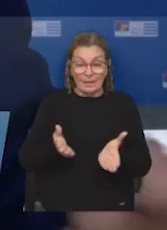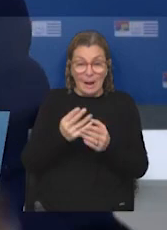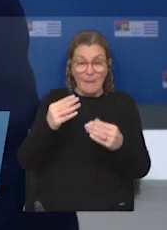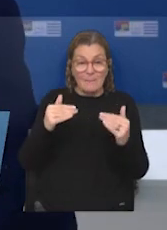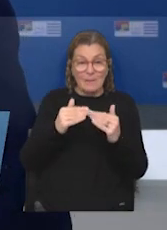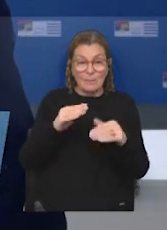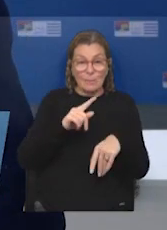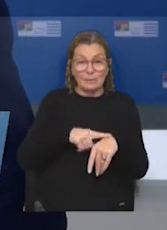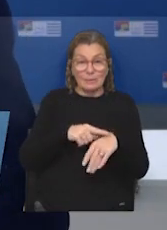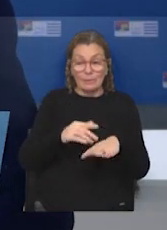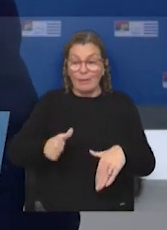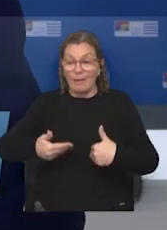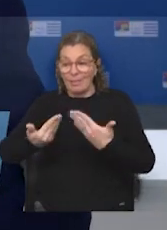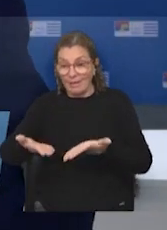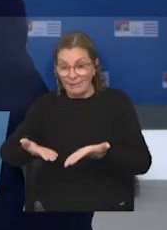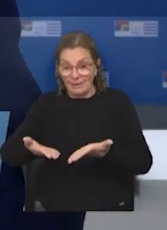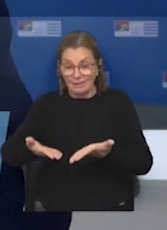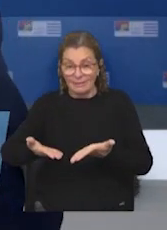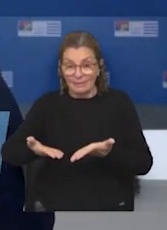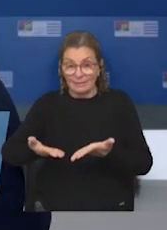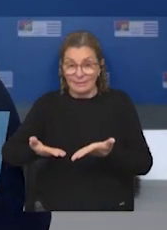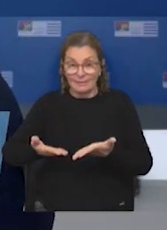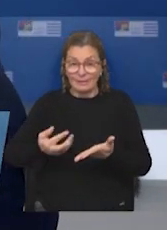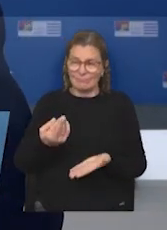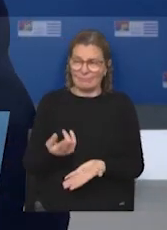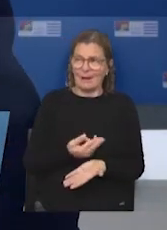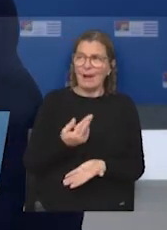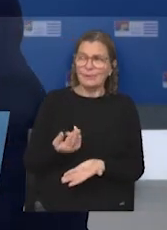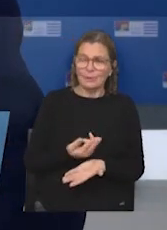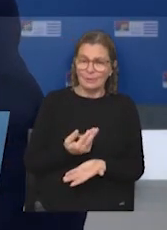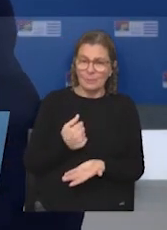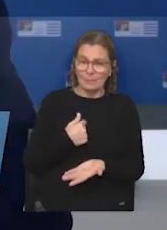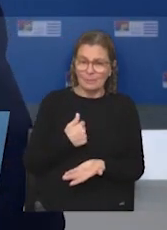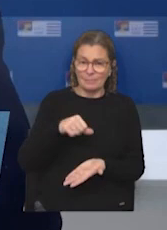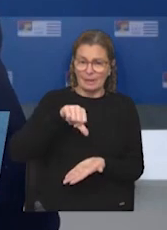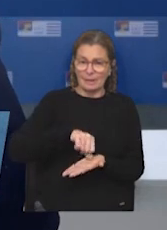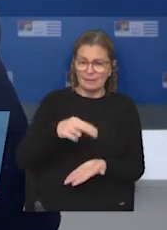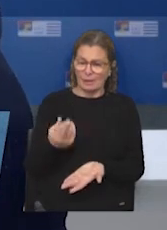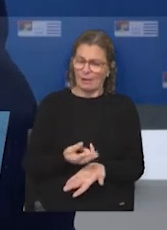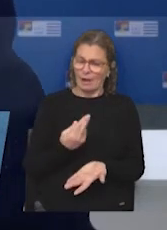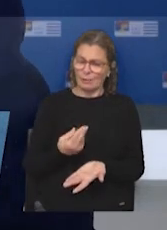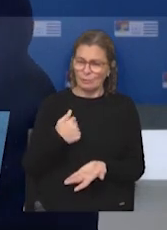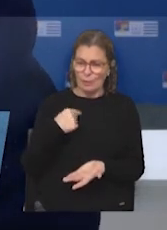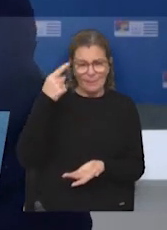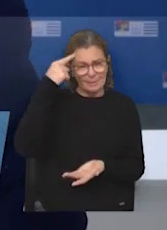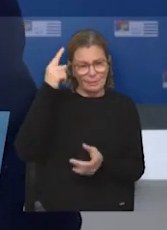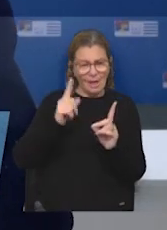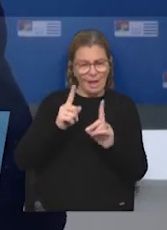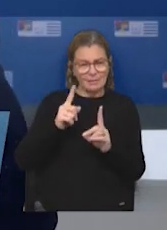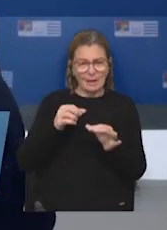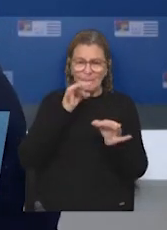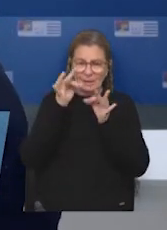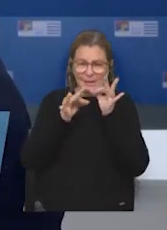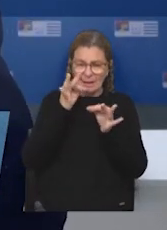tiempo le donaba en Uruguay adelante por lo menos suena raro en mi país Esto suena raro Yo pienso que alguien lo tendrá que